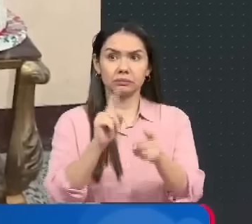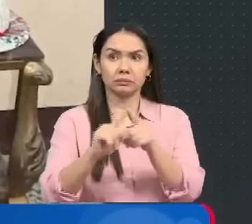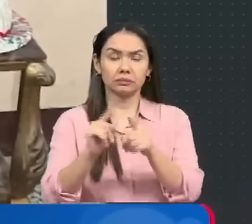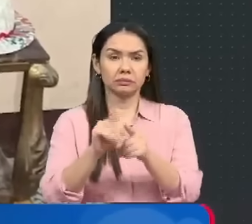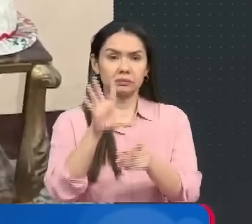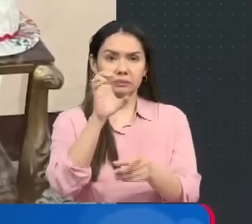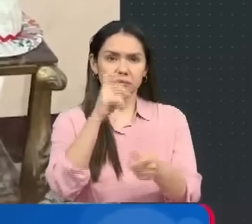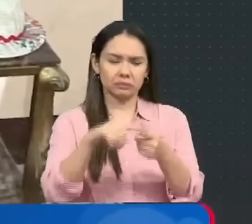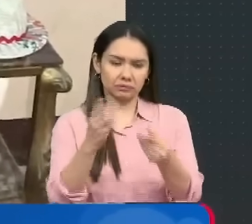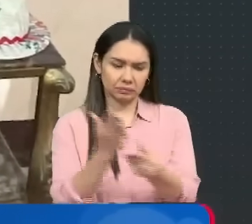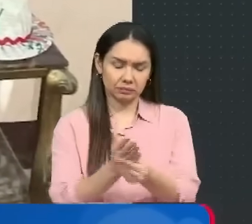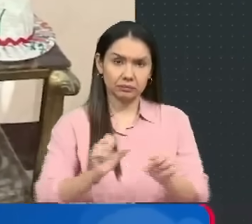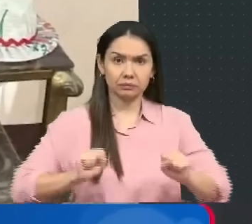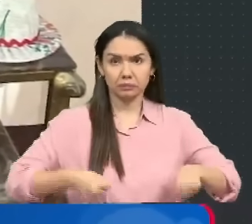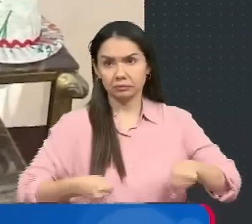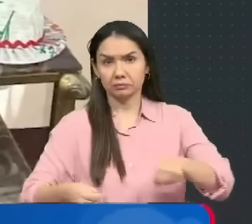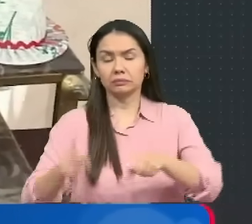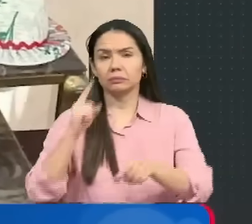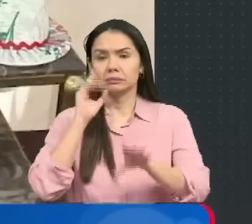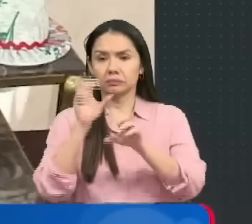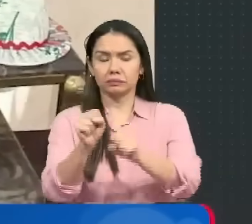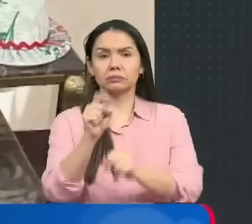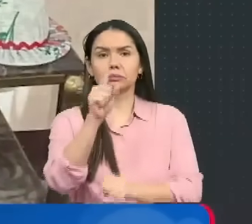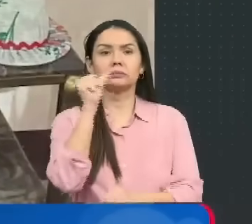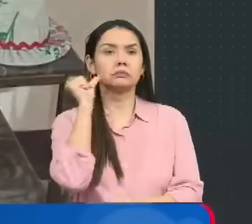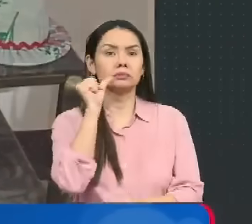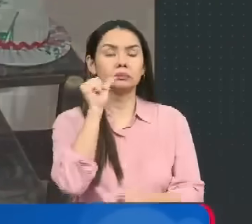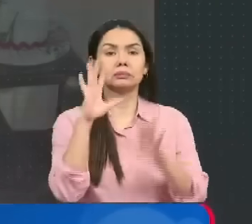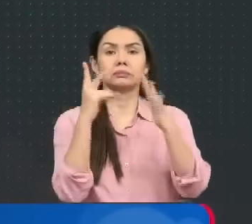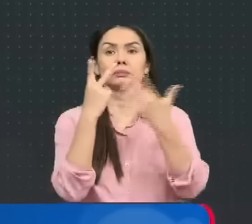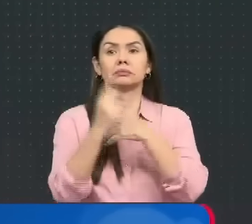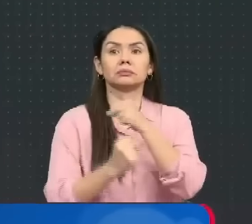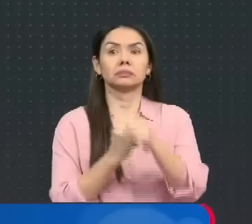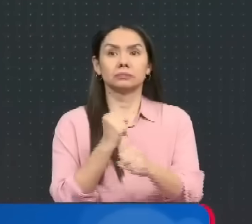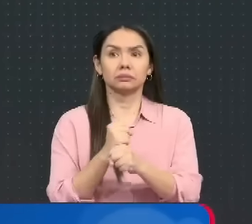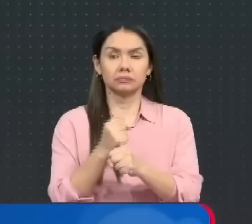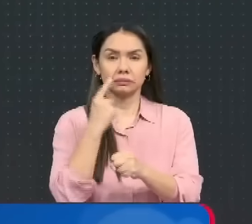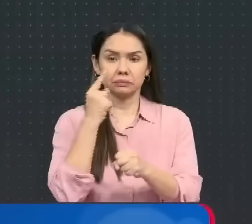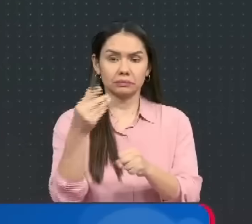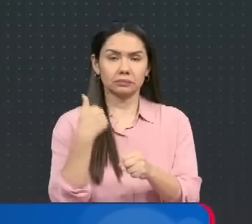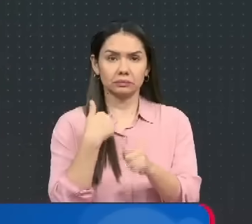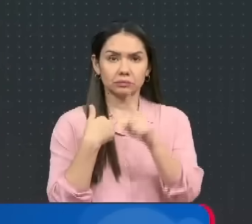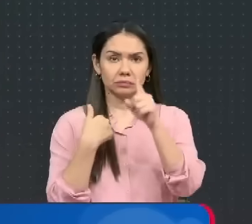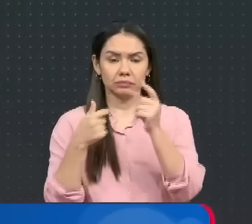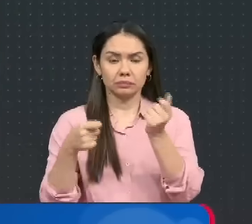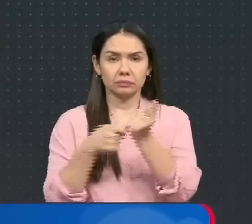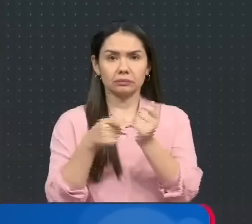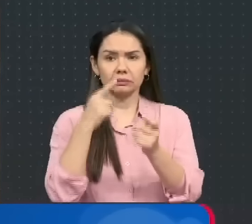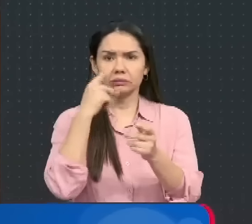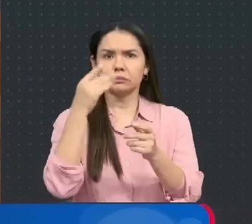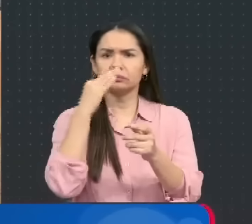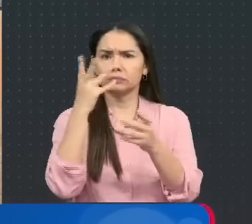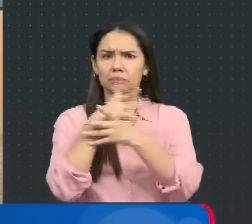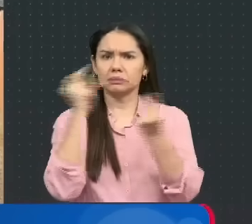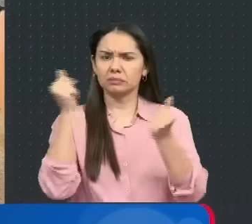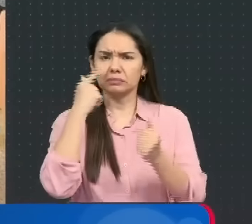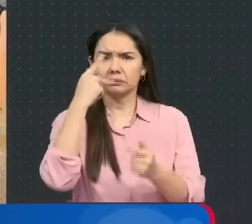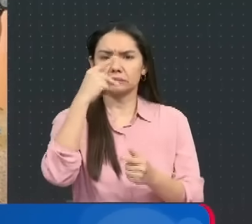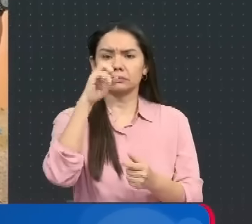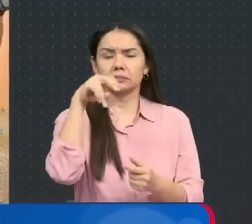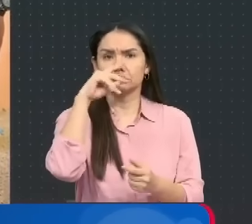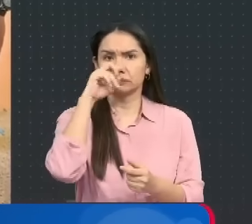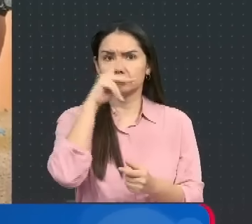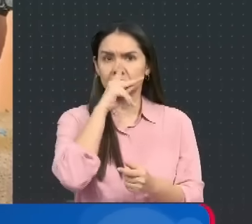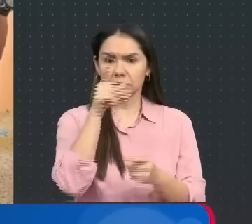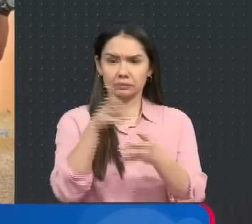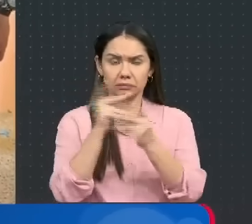robo. Destacaron la aprehensión de una adolescente de 17 años, la cual tenía activa una alerta Alba Kenneth desde 2017. 2022. También